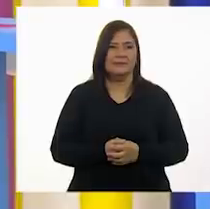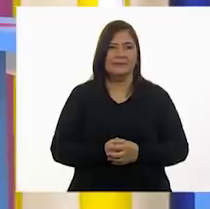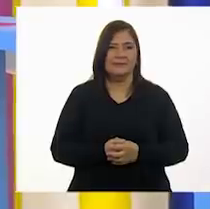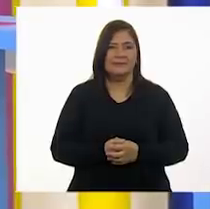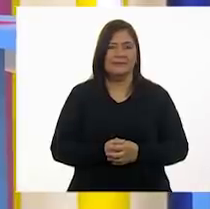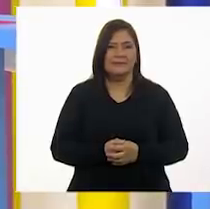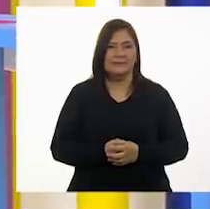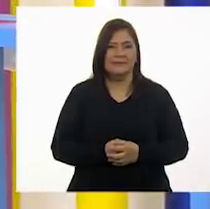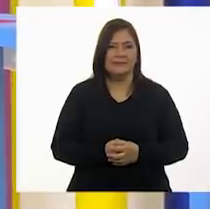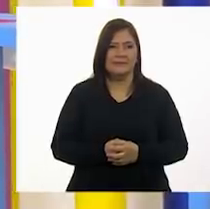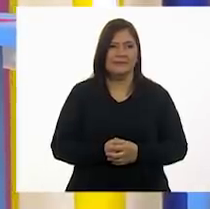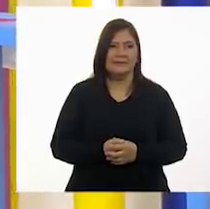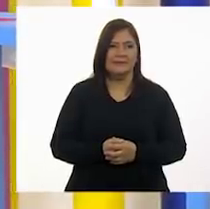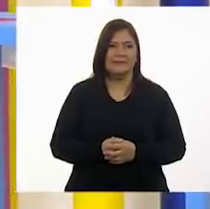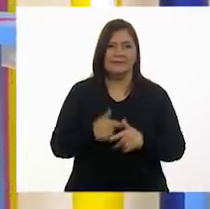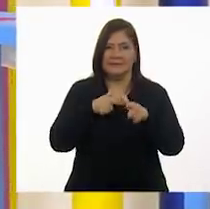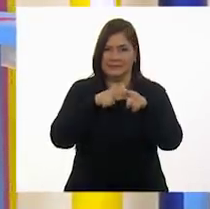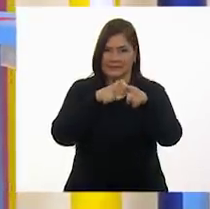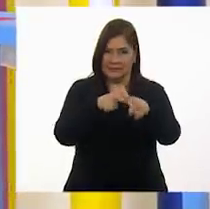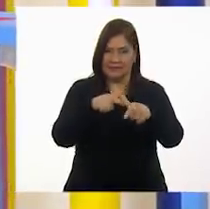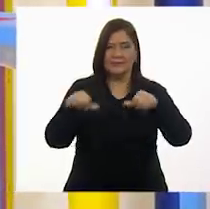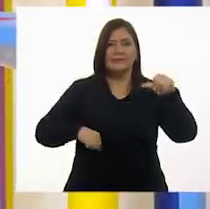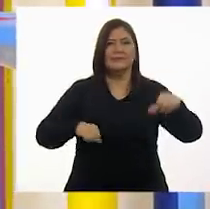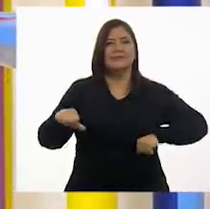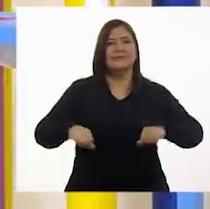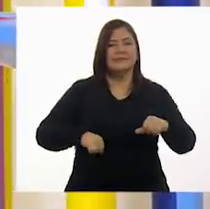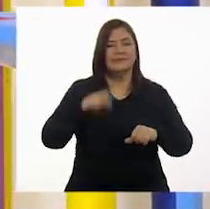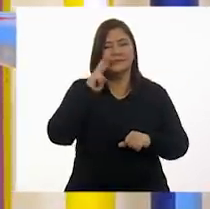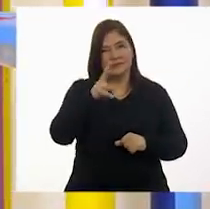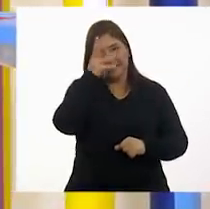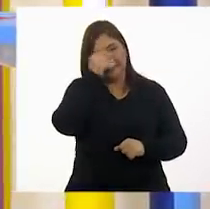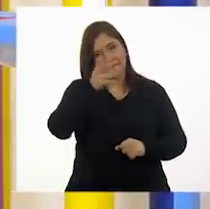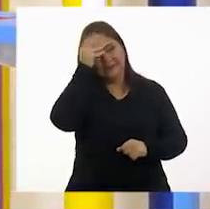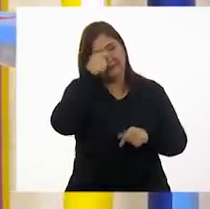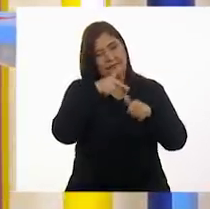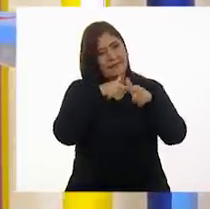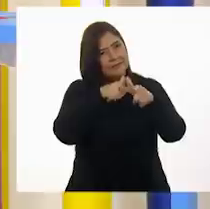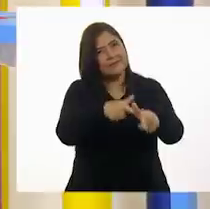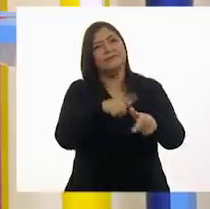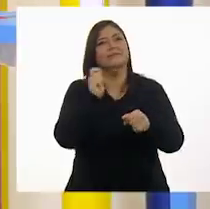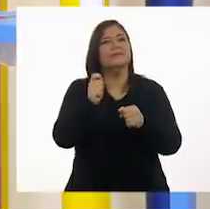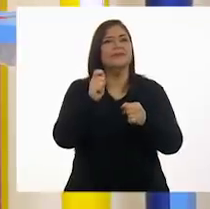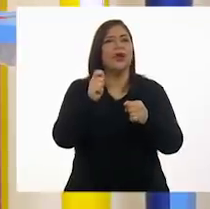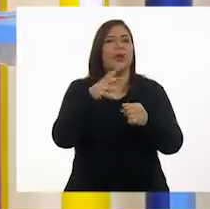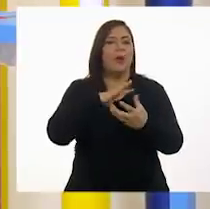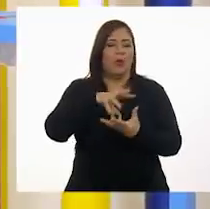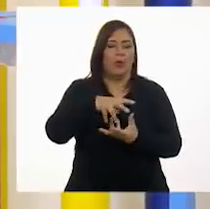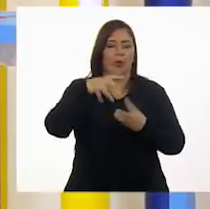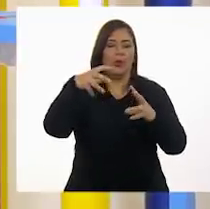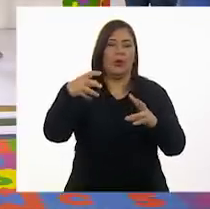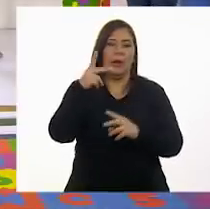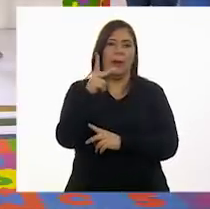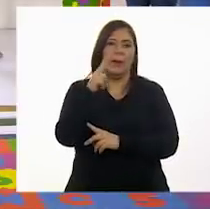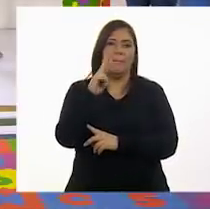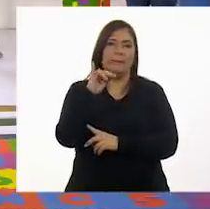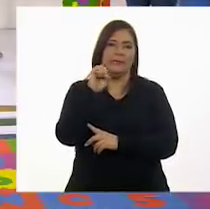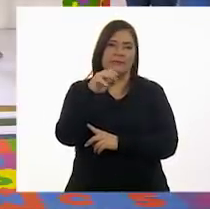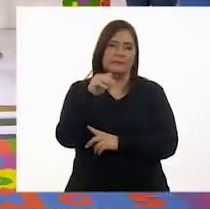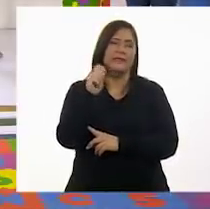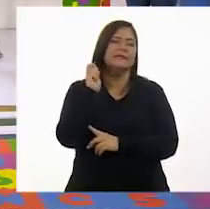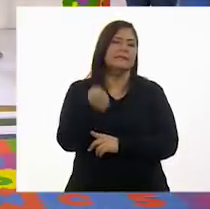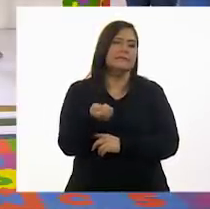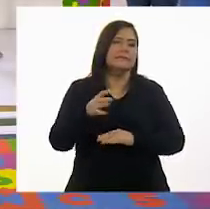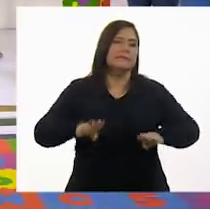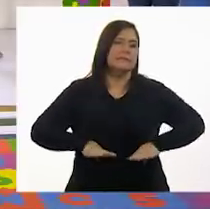que continuemos haciendo esta actividad y sigamos aprendiendo acerca de los prismas. Muy bien,